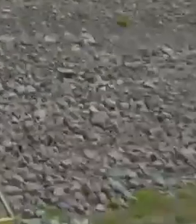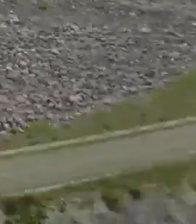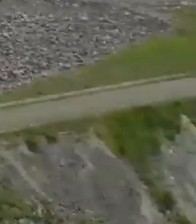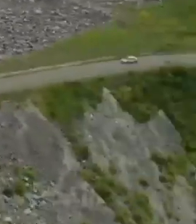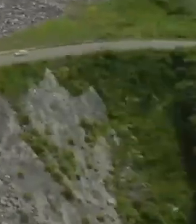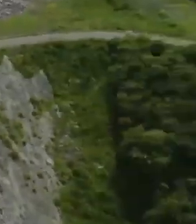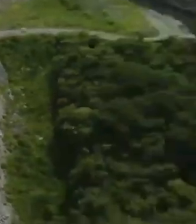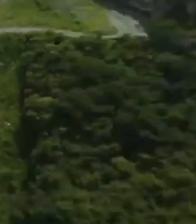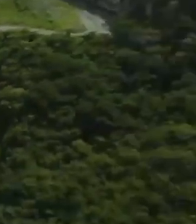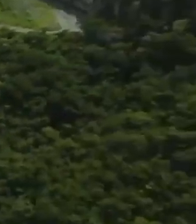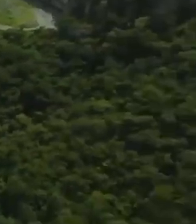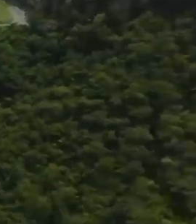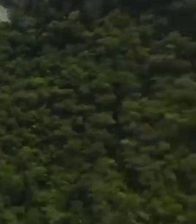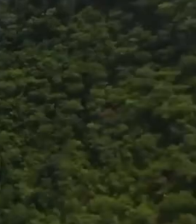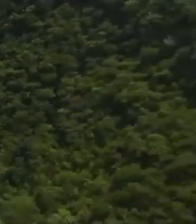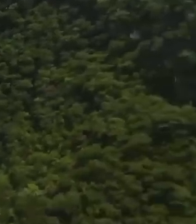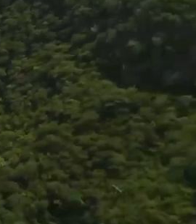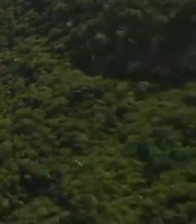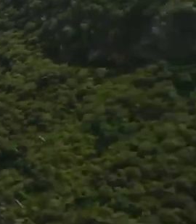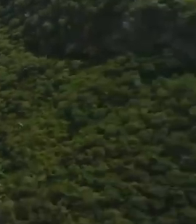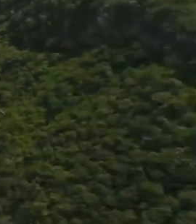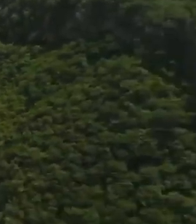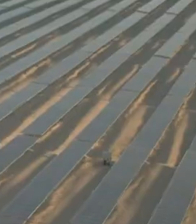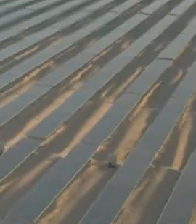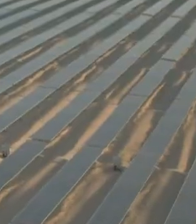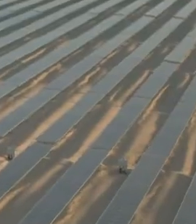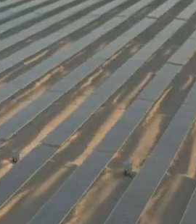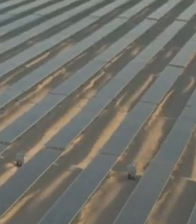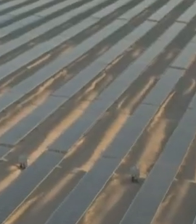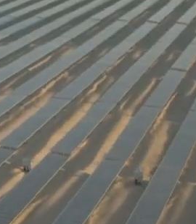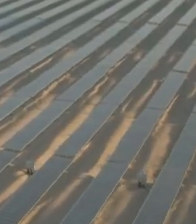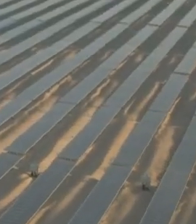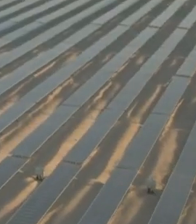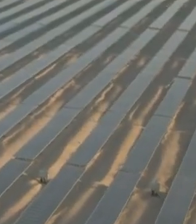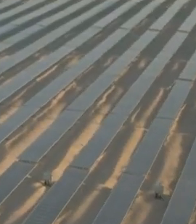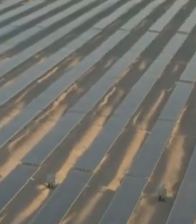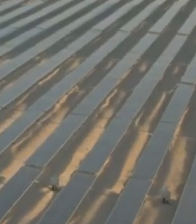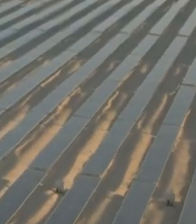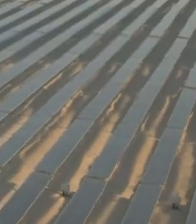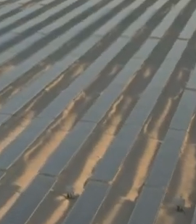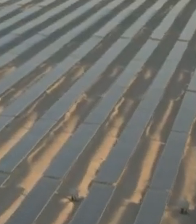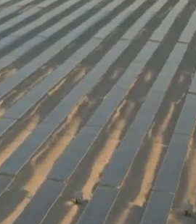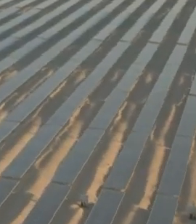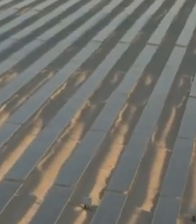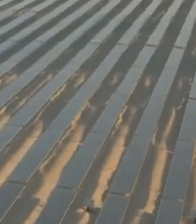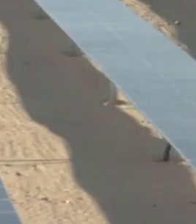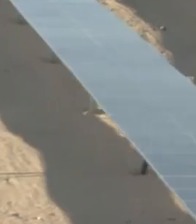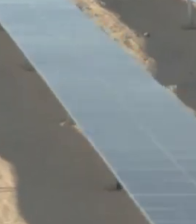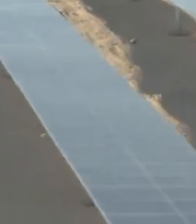sistema eléctrico nacional. Los avances son los siguientes. Central fotovoltaica Puerto Peñasco,